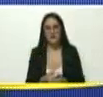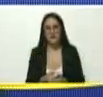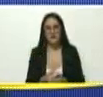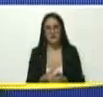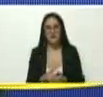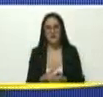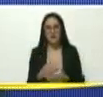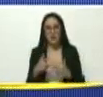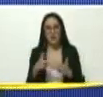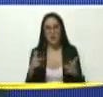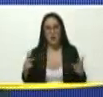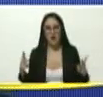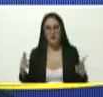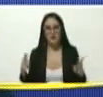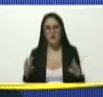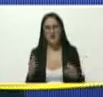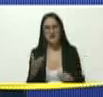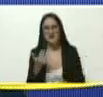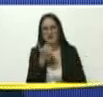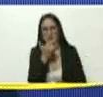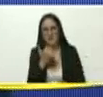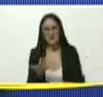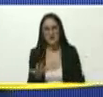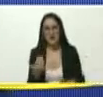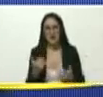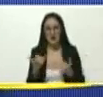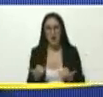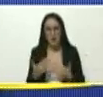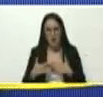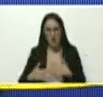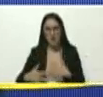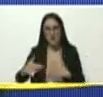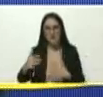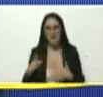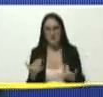sobre qué va a pasar de aquí en adelante.